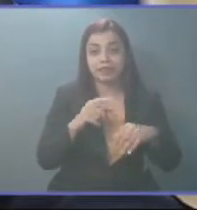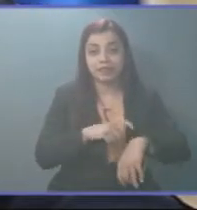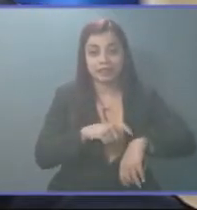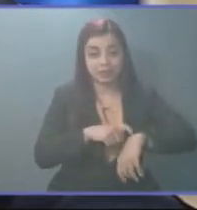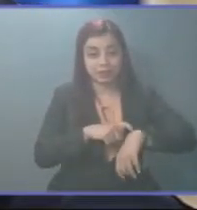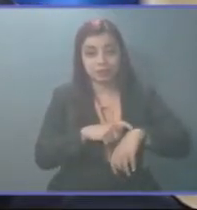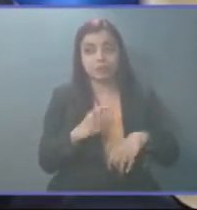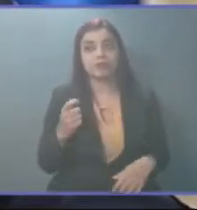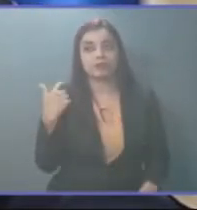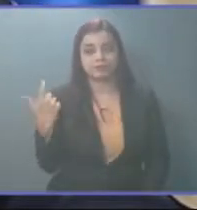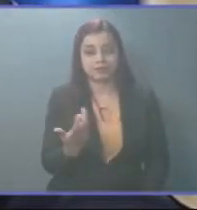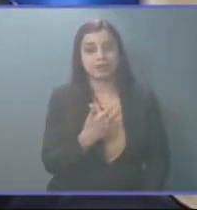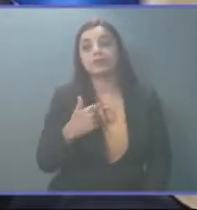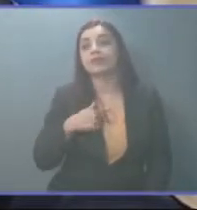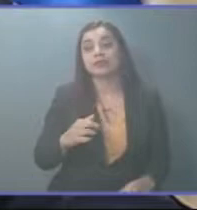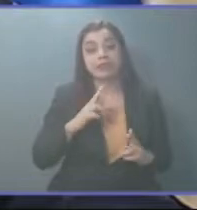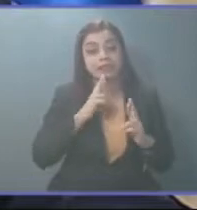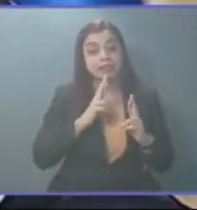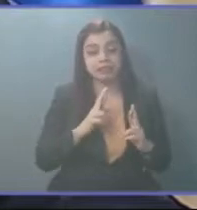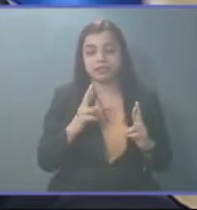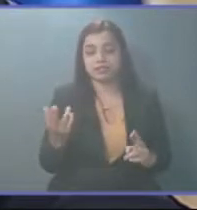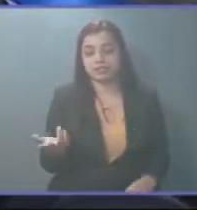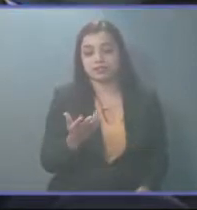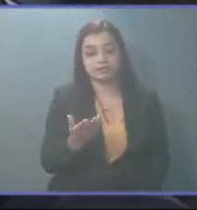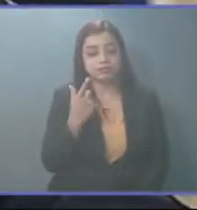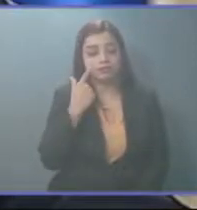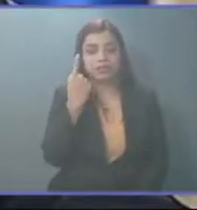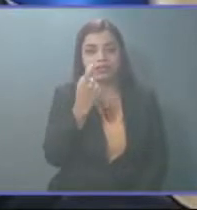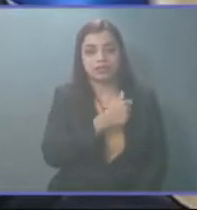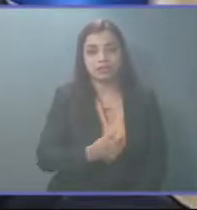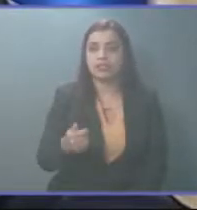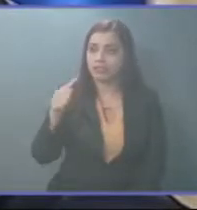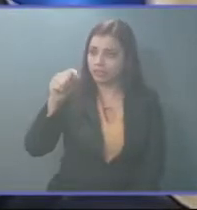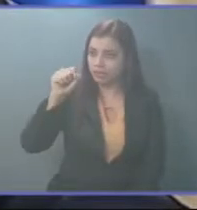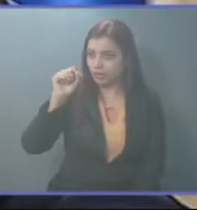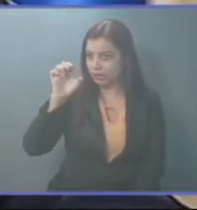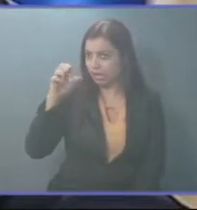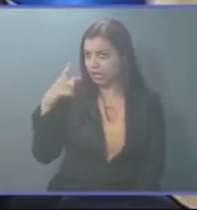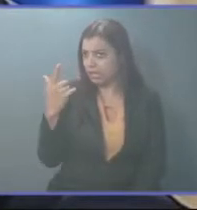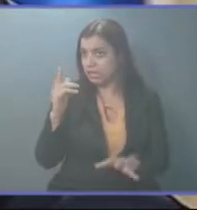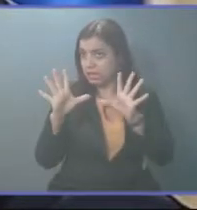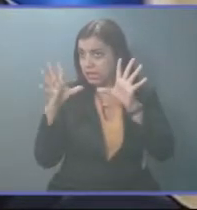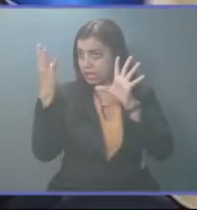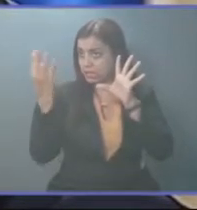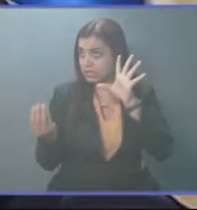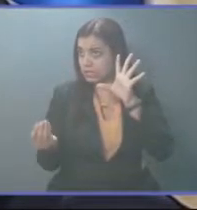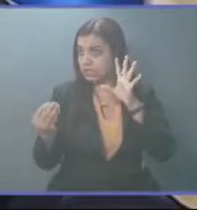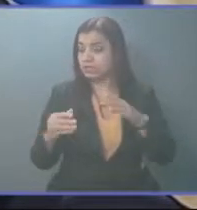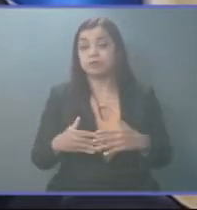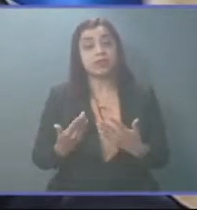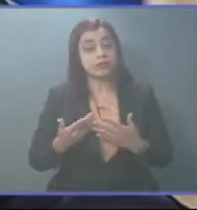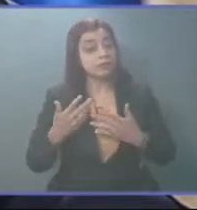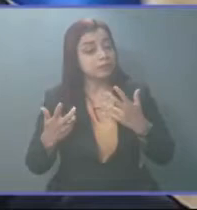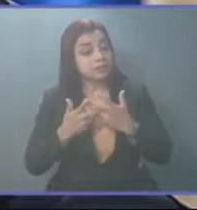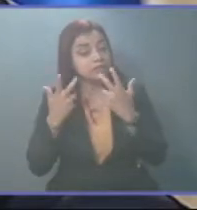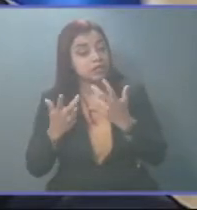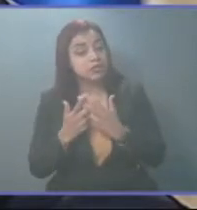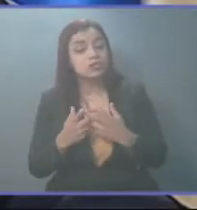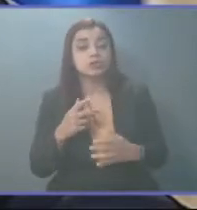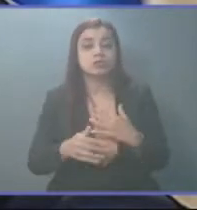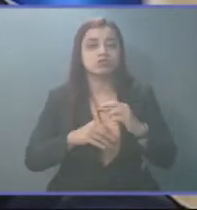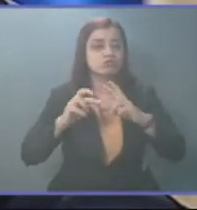recibida o no la respuesta del denunciado, el tribunal dispondrá de 10 días hábiles para ampliar la investigación y recoger los elementos de